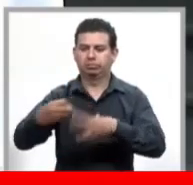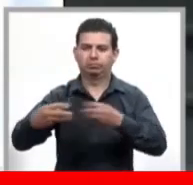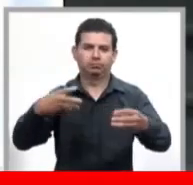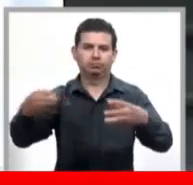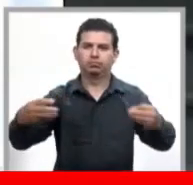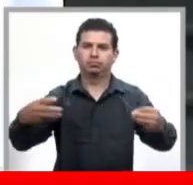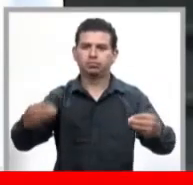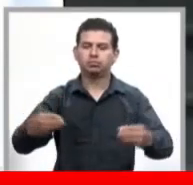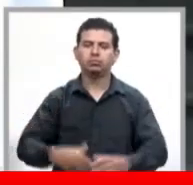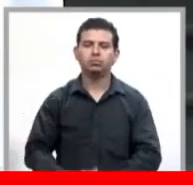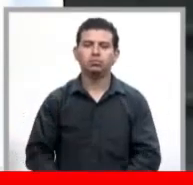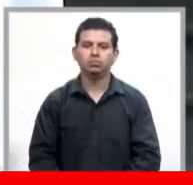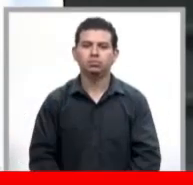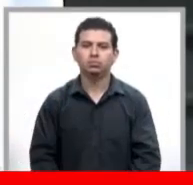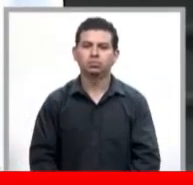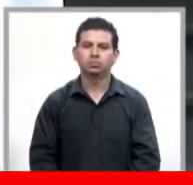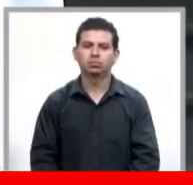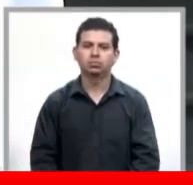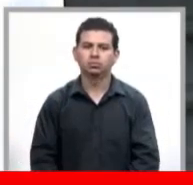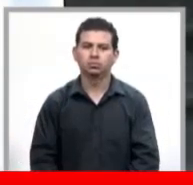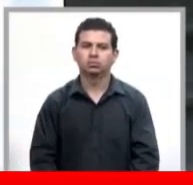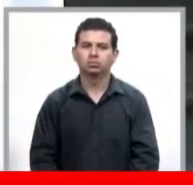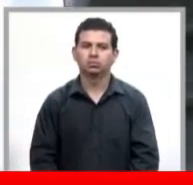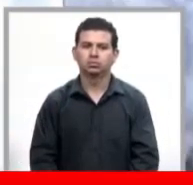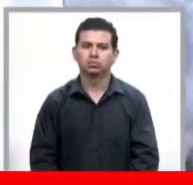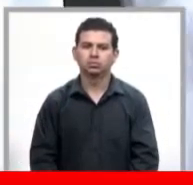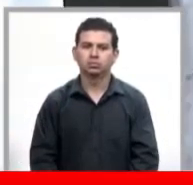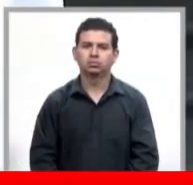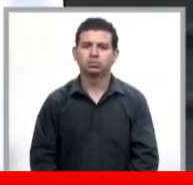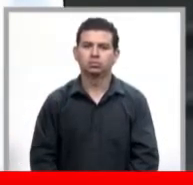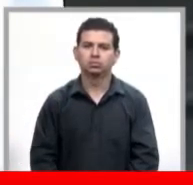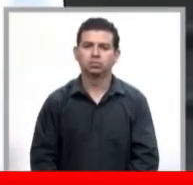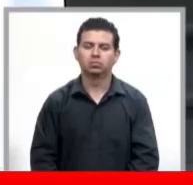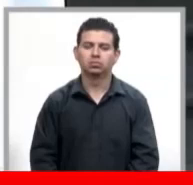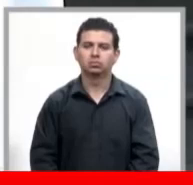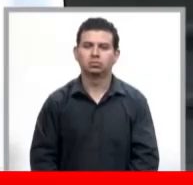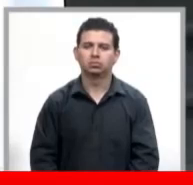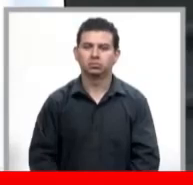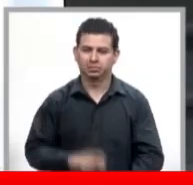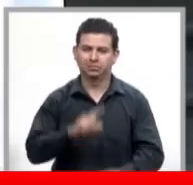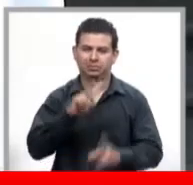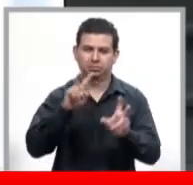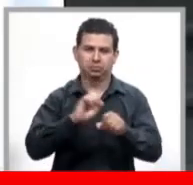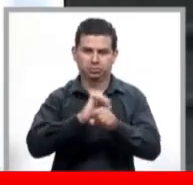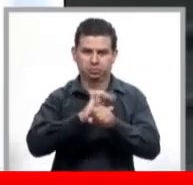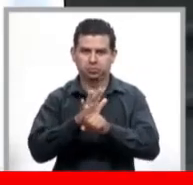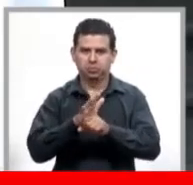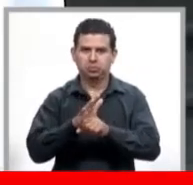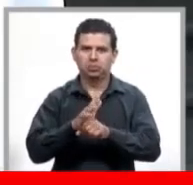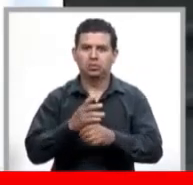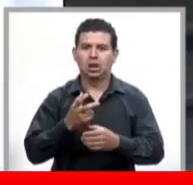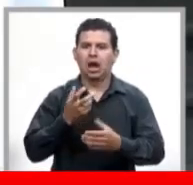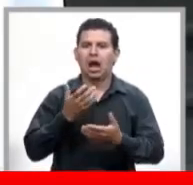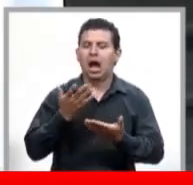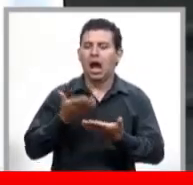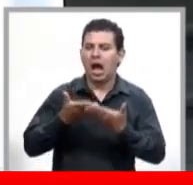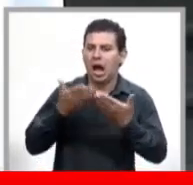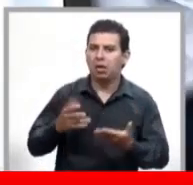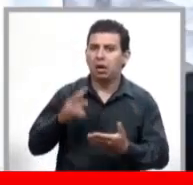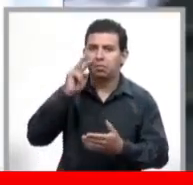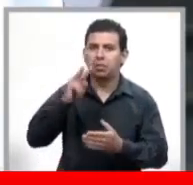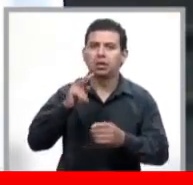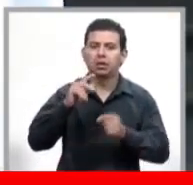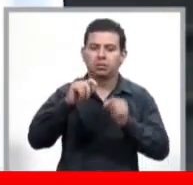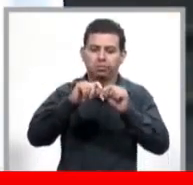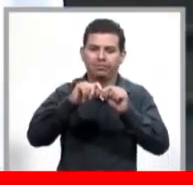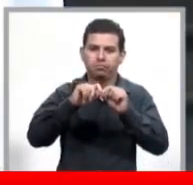del COVID-19. Esto significa que estaremos viendo un incremento en